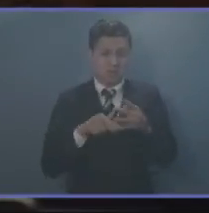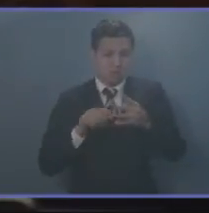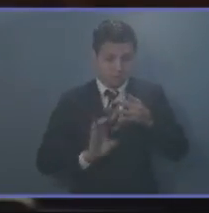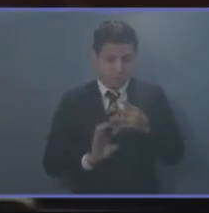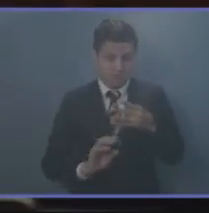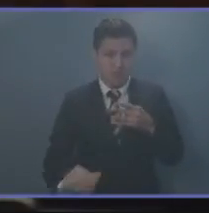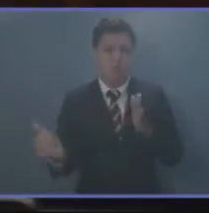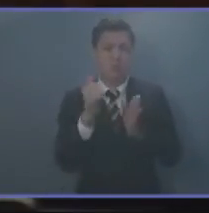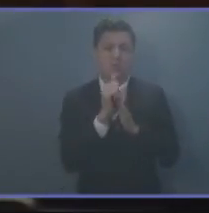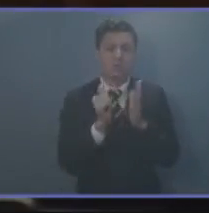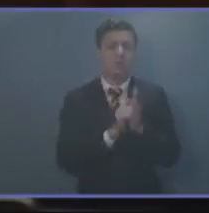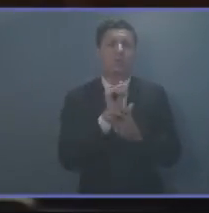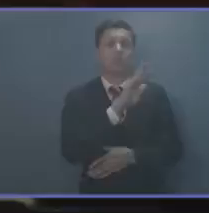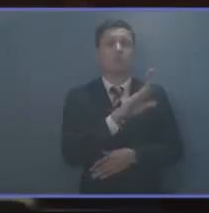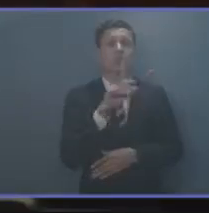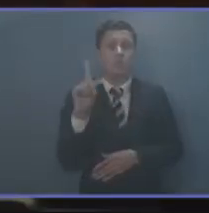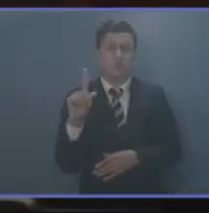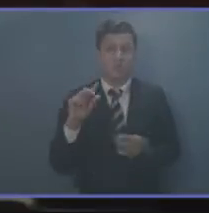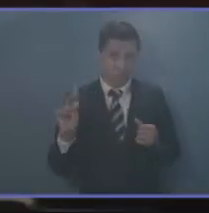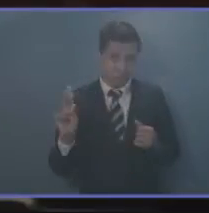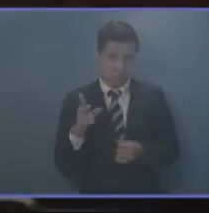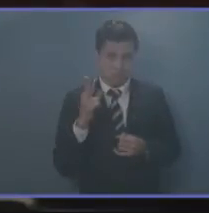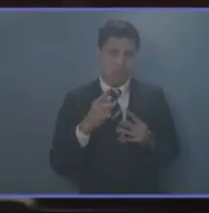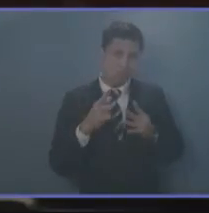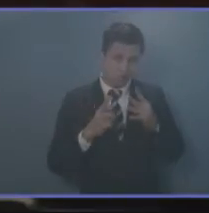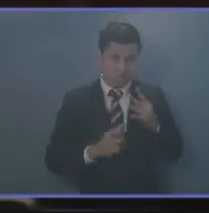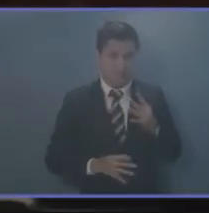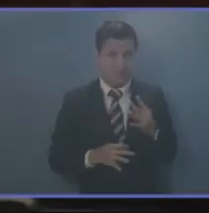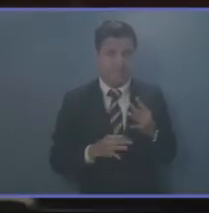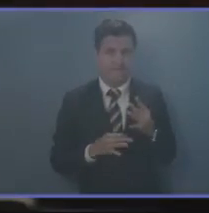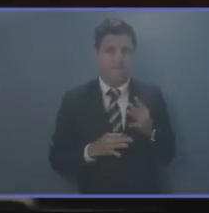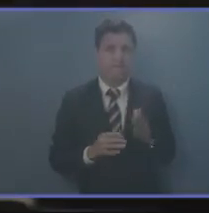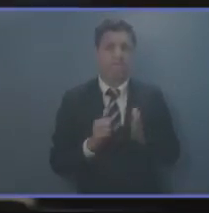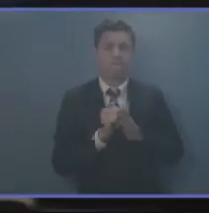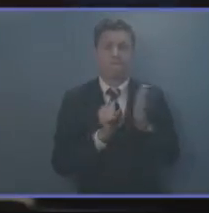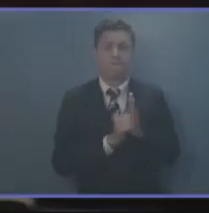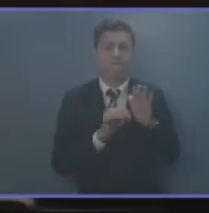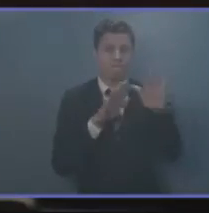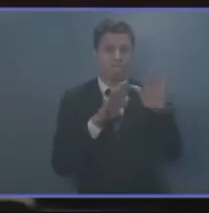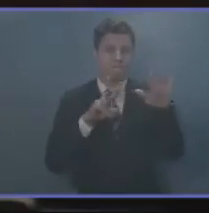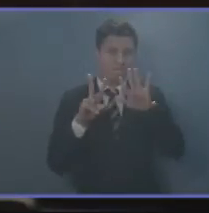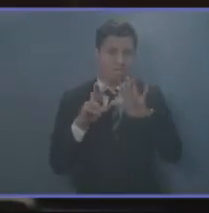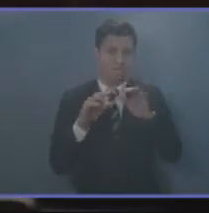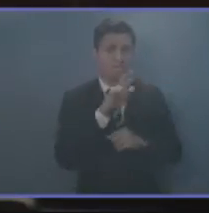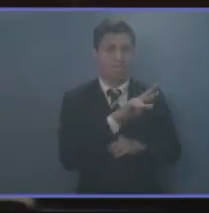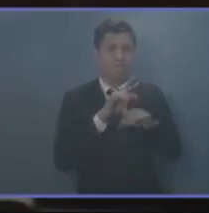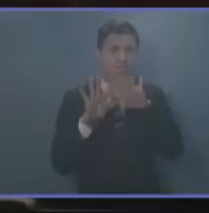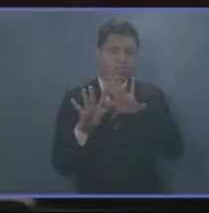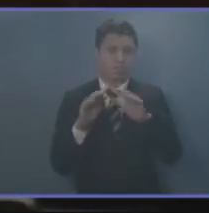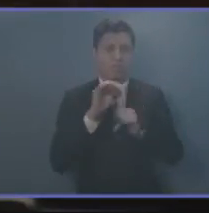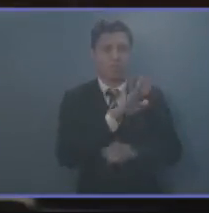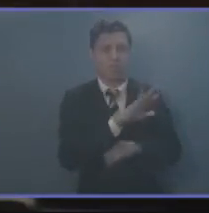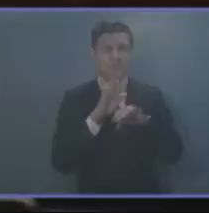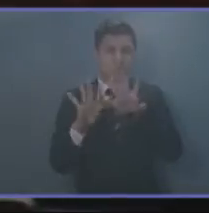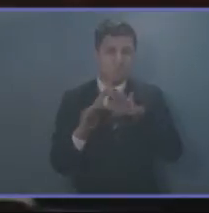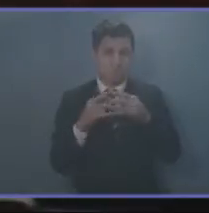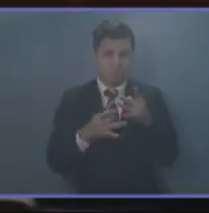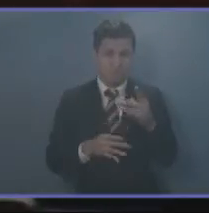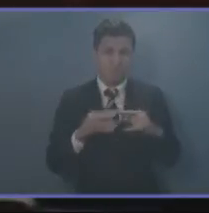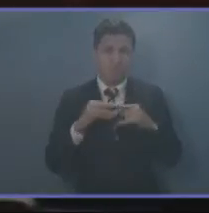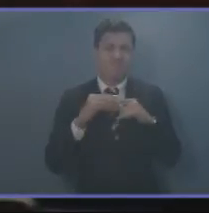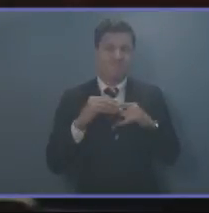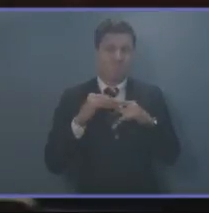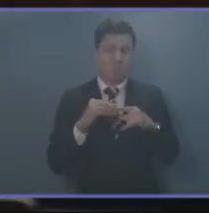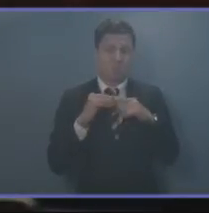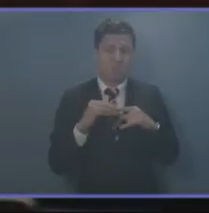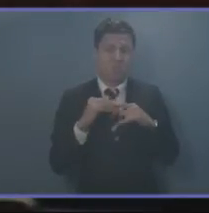artículo 51, ordinal décimo segundo de la Ley Orgánica Judicial y artículos 17, 39 y 59, de la Ley Especial de